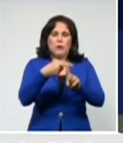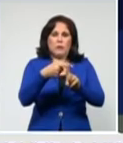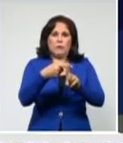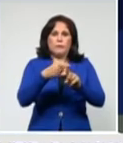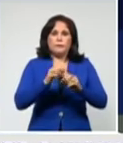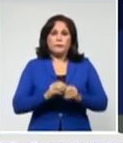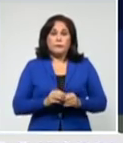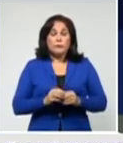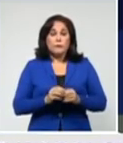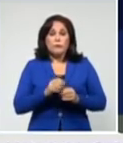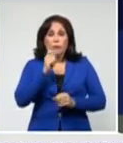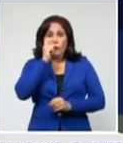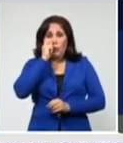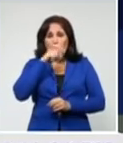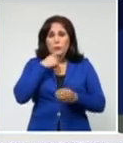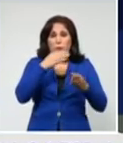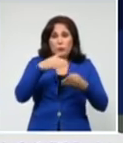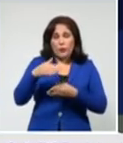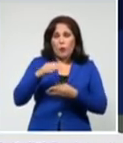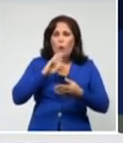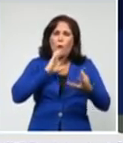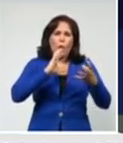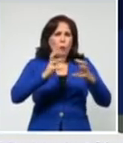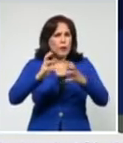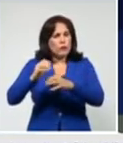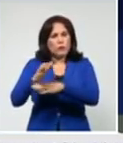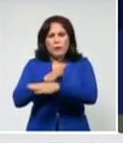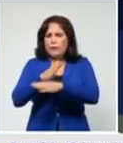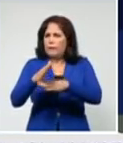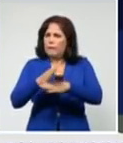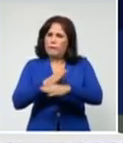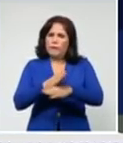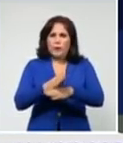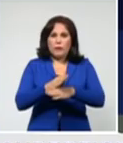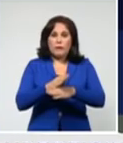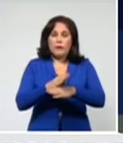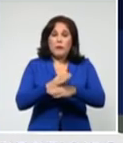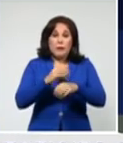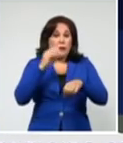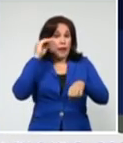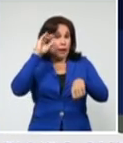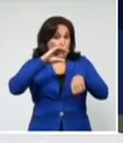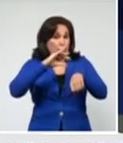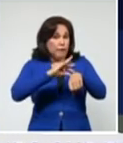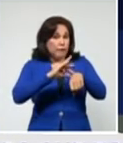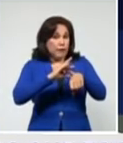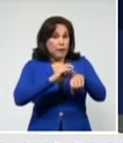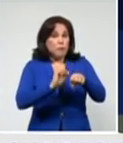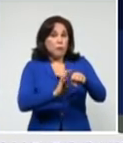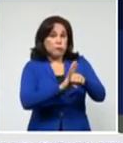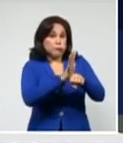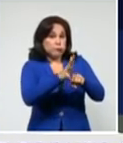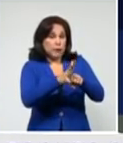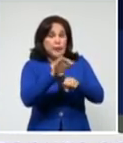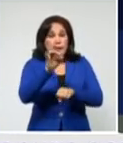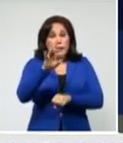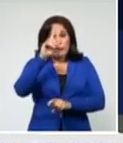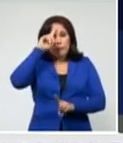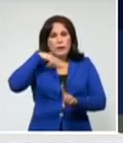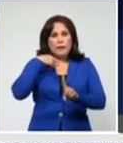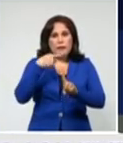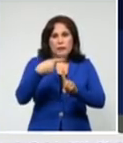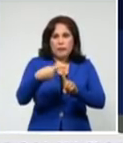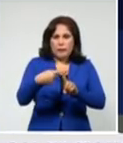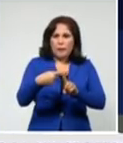Tuvo diferentes complicaciones durante su evolución. El día 15 de septiembre ya el cuadro clínico